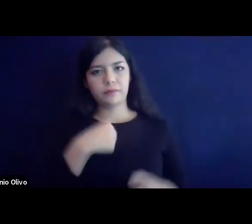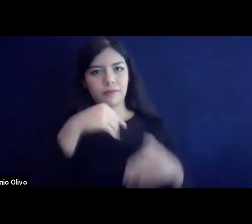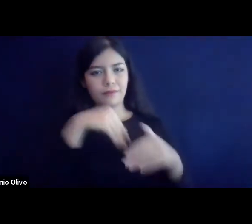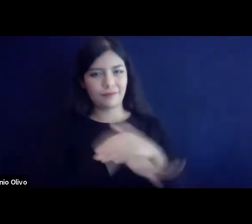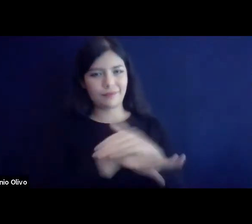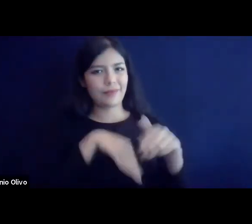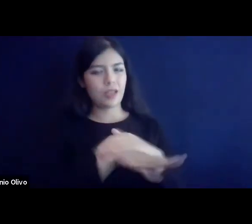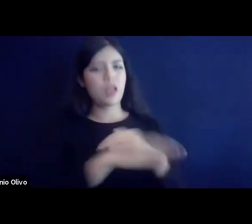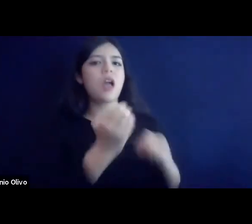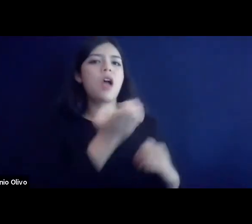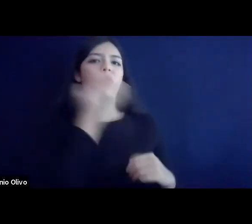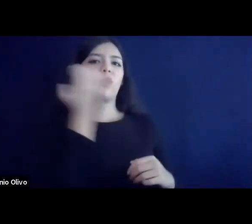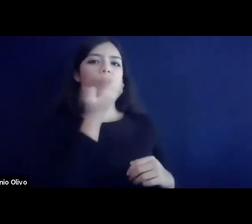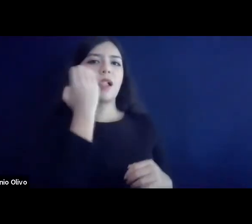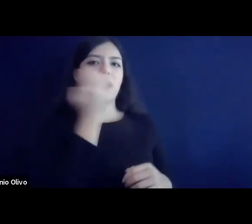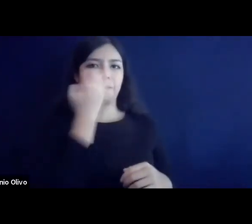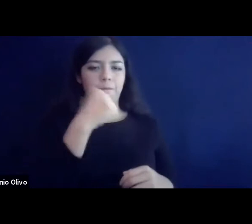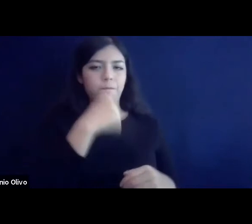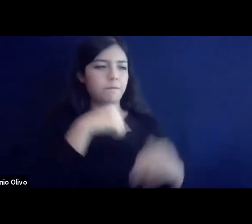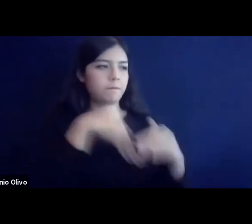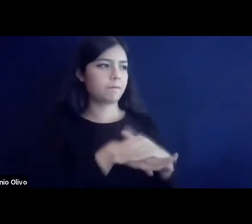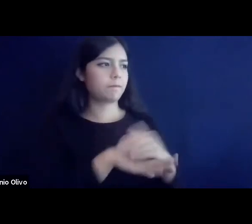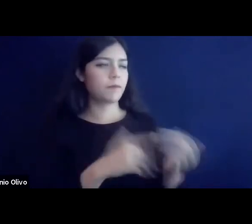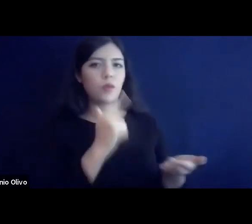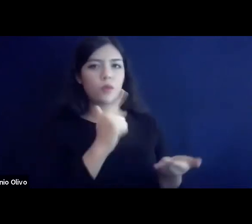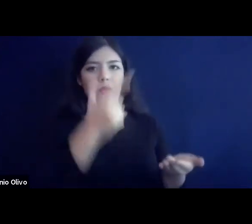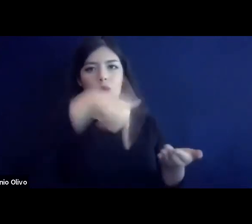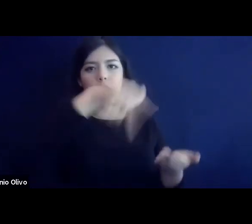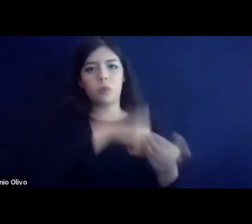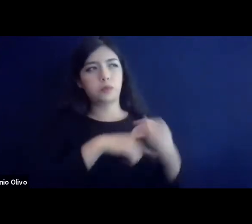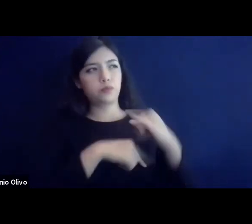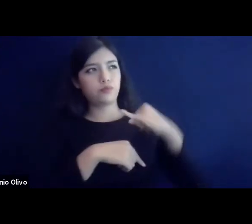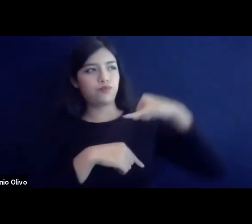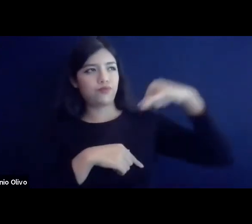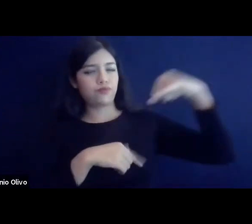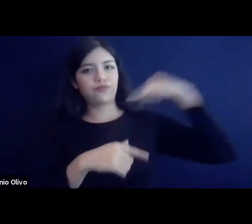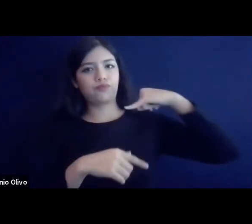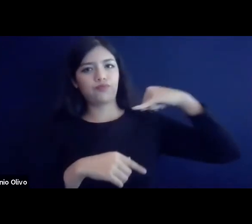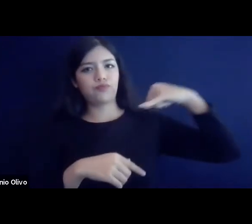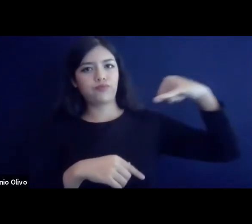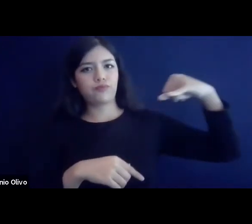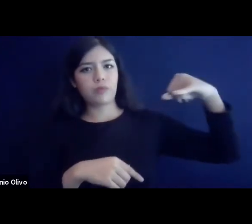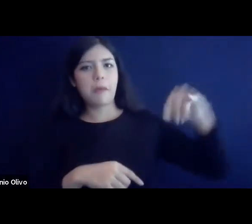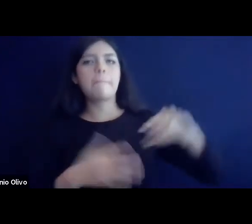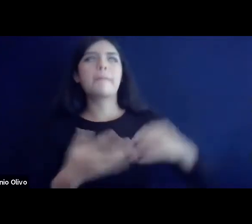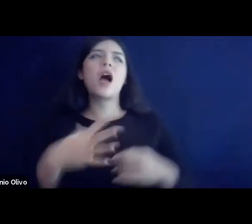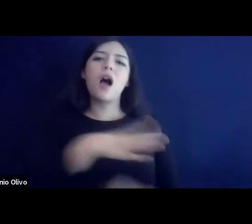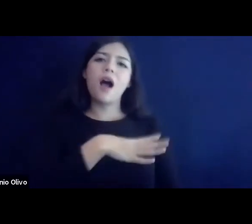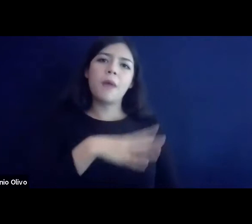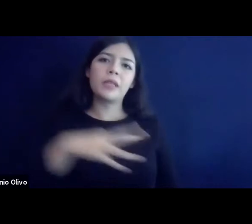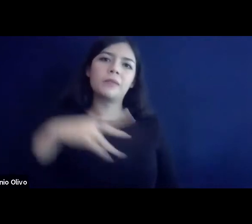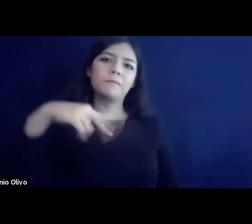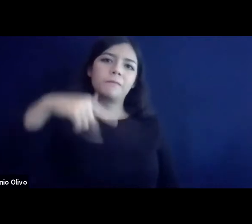maestros donde nos daban las listas, pues estaba hasta el fondo y había algunos escaloncitos. Para entrar también